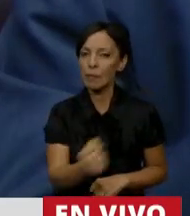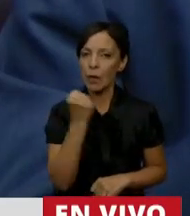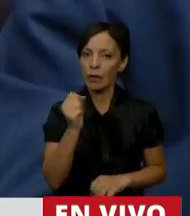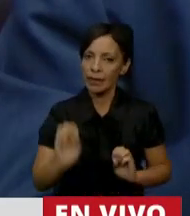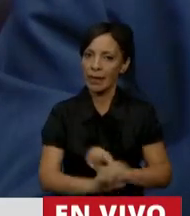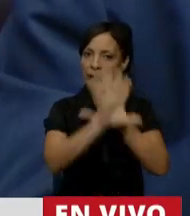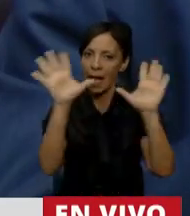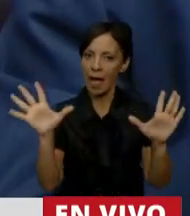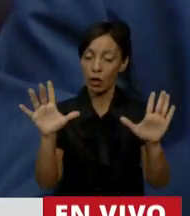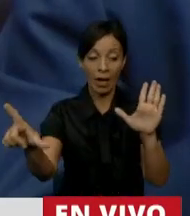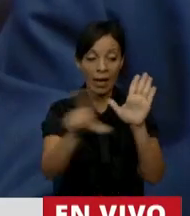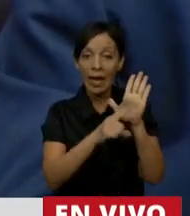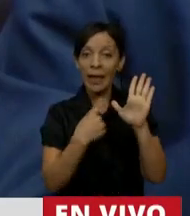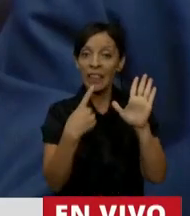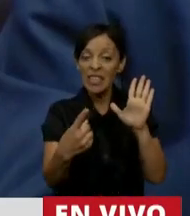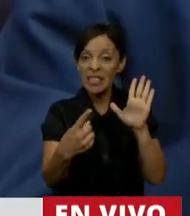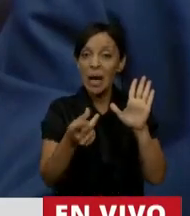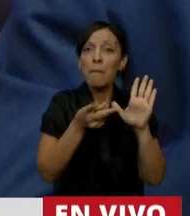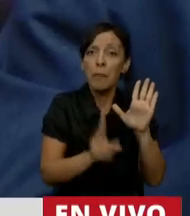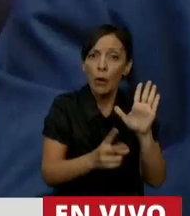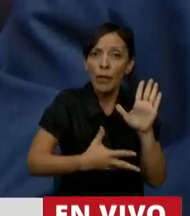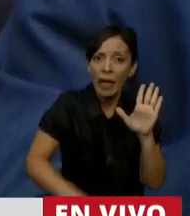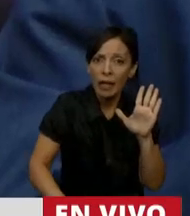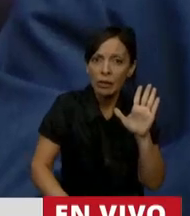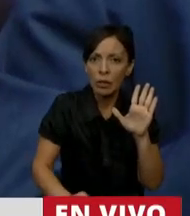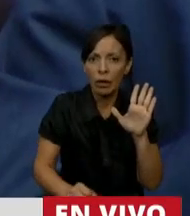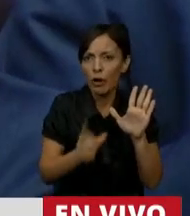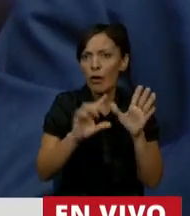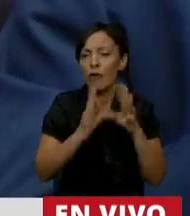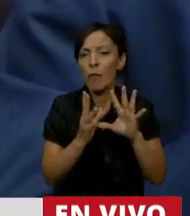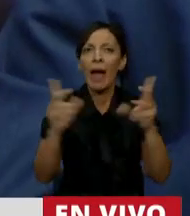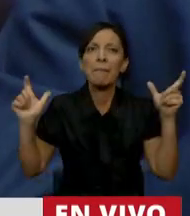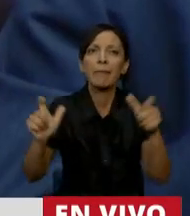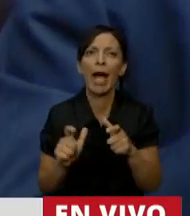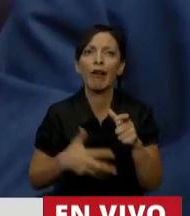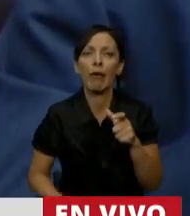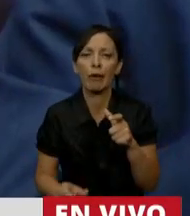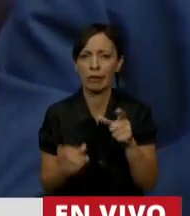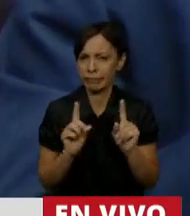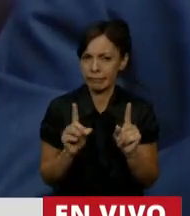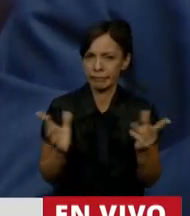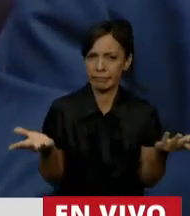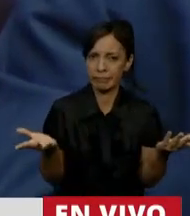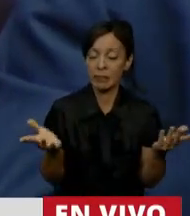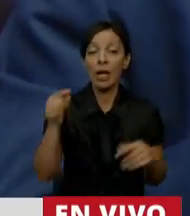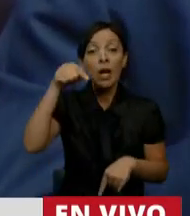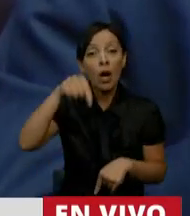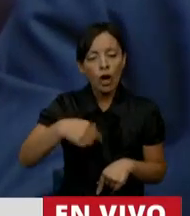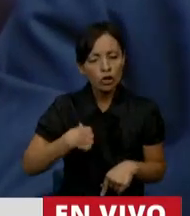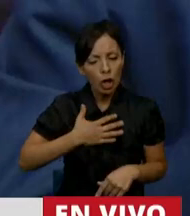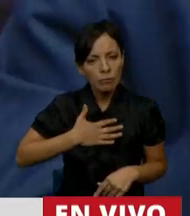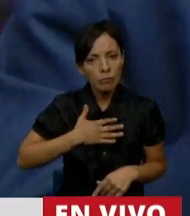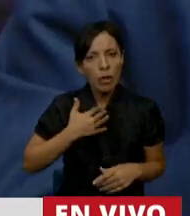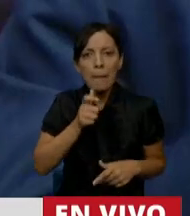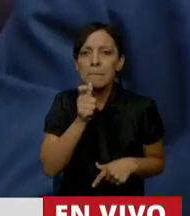La legislación que prohíbe el aborto no evita ninguno. Hoy, particularmente, quiero ofrecer mi